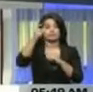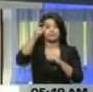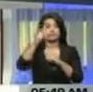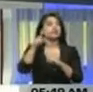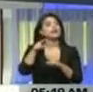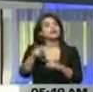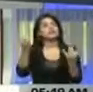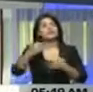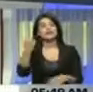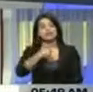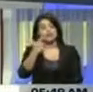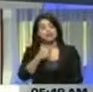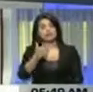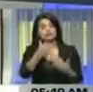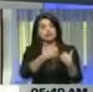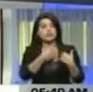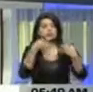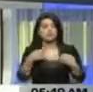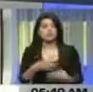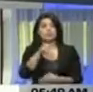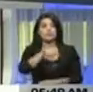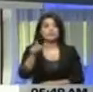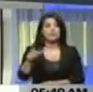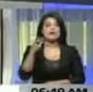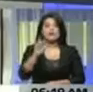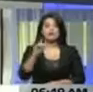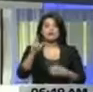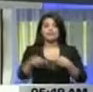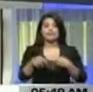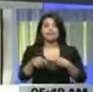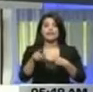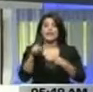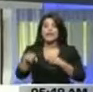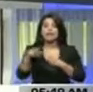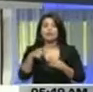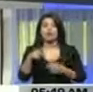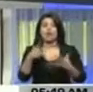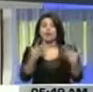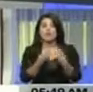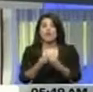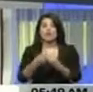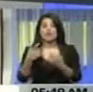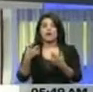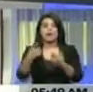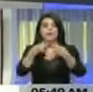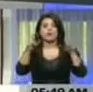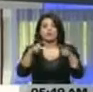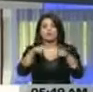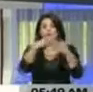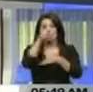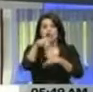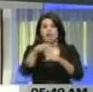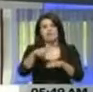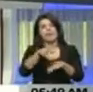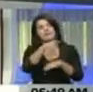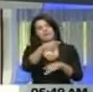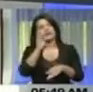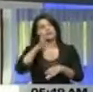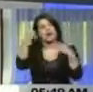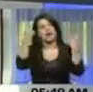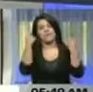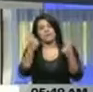razón responsable de nuestra gente, y sobre todo que esto va acompañado de algo que no menciona el Nacional y no lo va a mencionar nunca por su campaña sucia, sino que